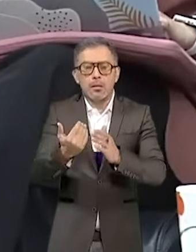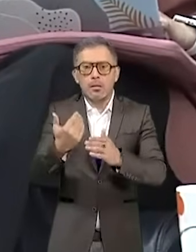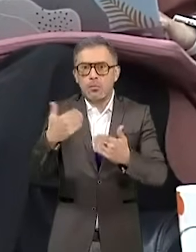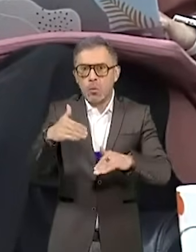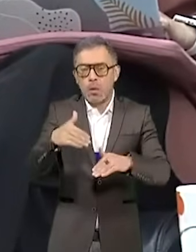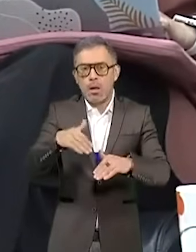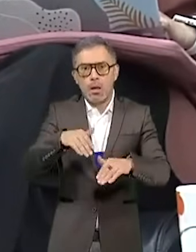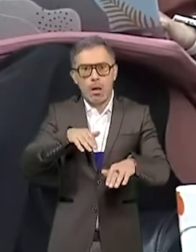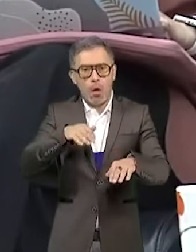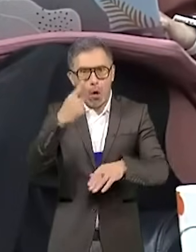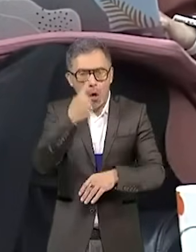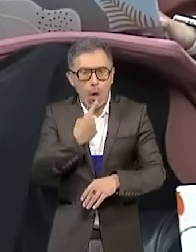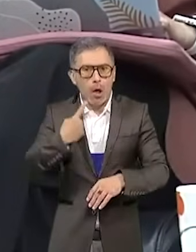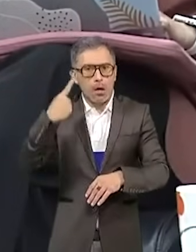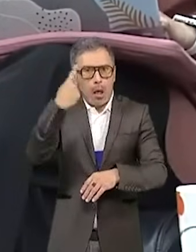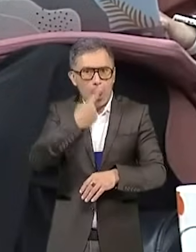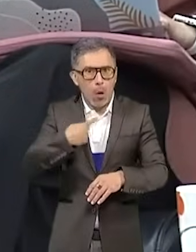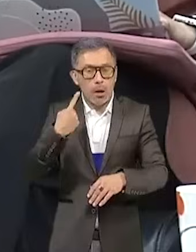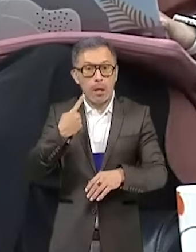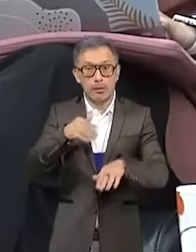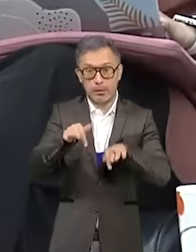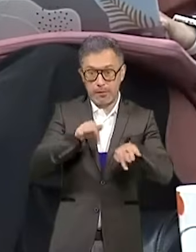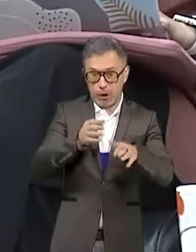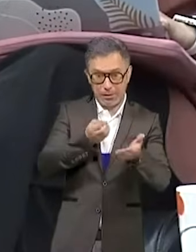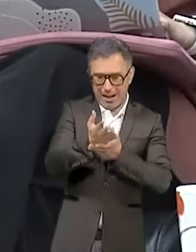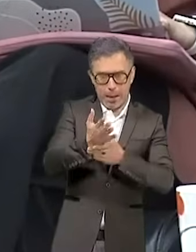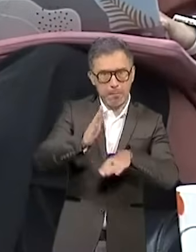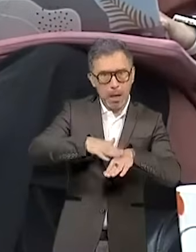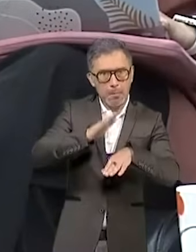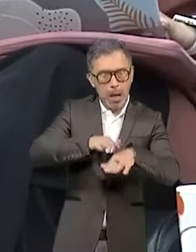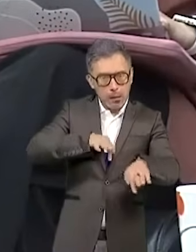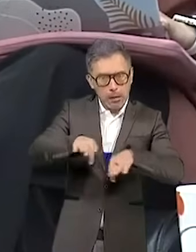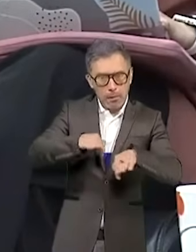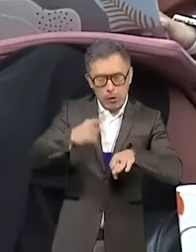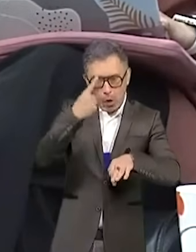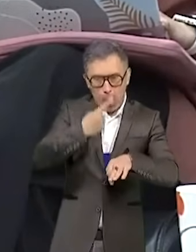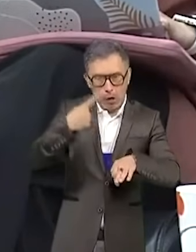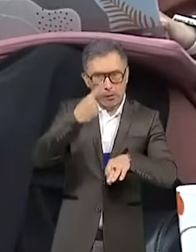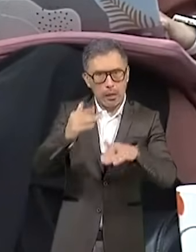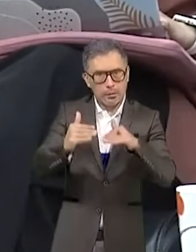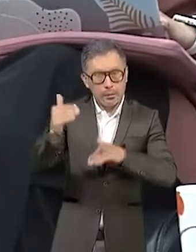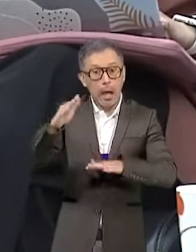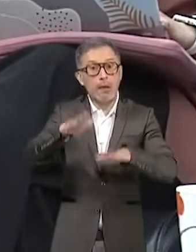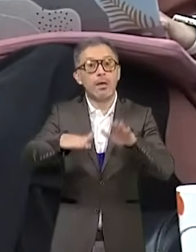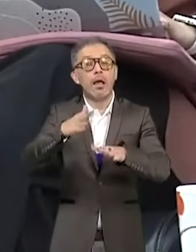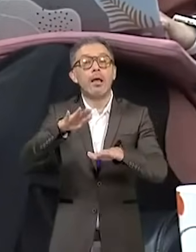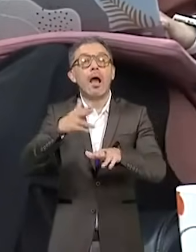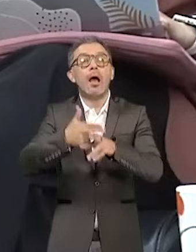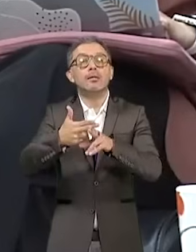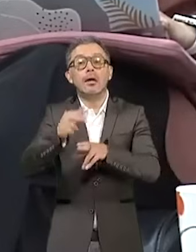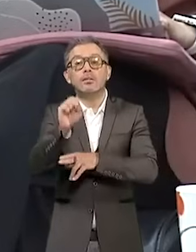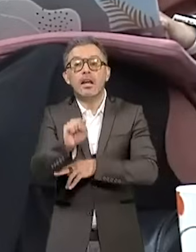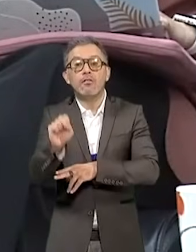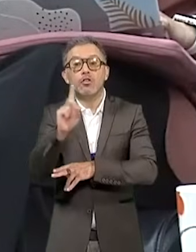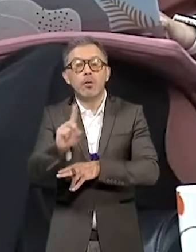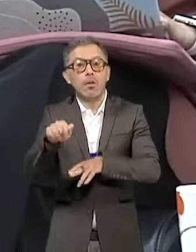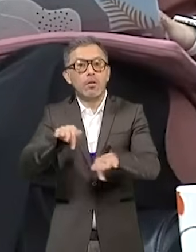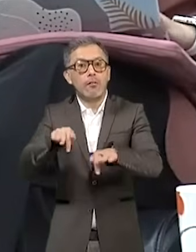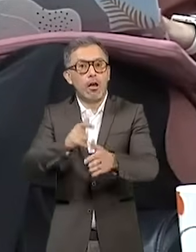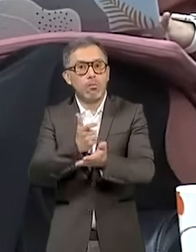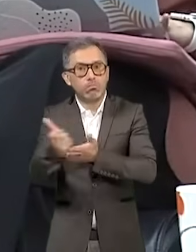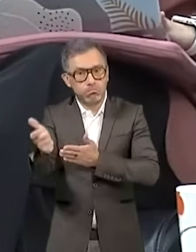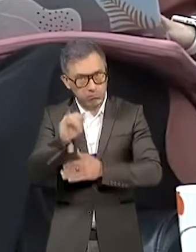inhábiles también incluso en el marco del proceso electoral, pero nosotros renunciamos a ese bono, no lo